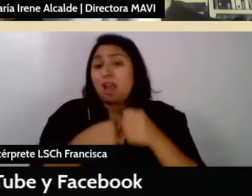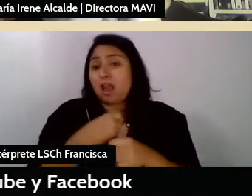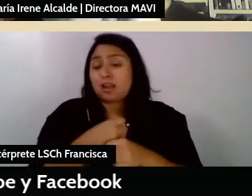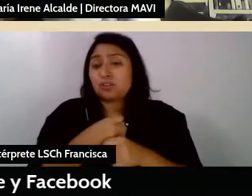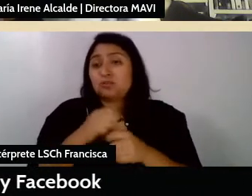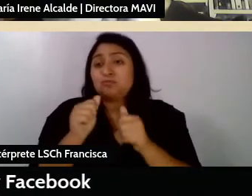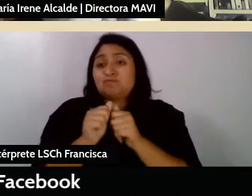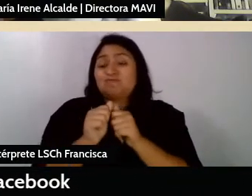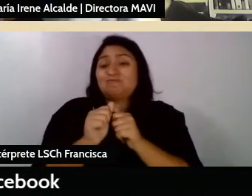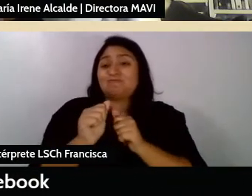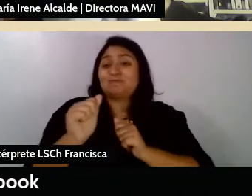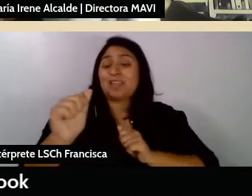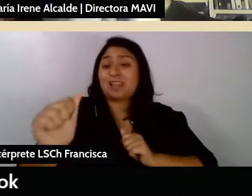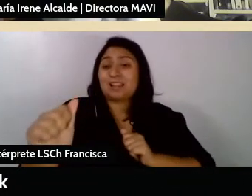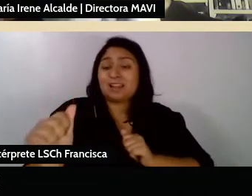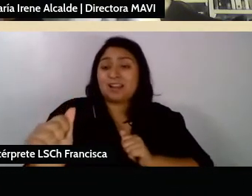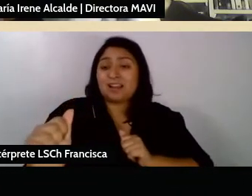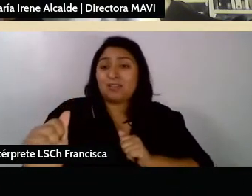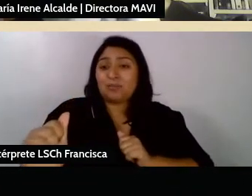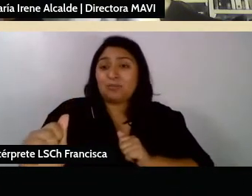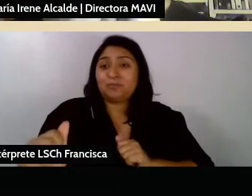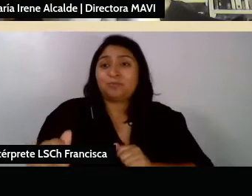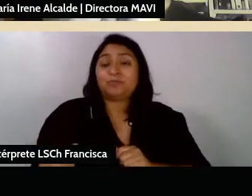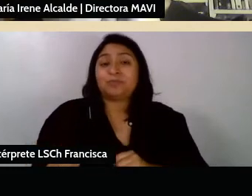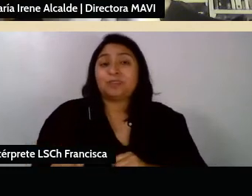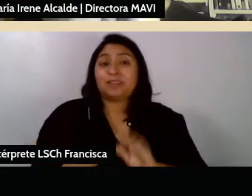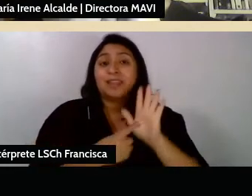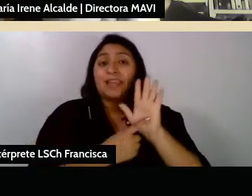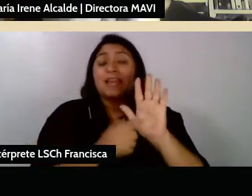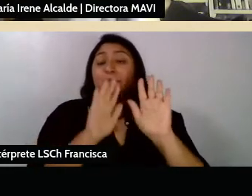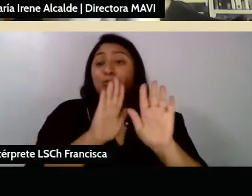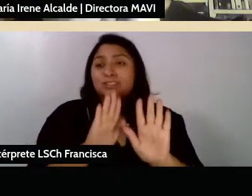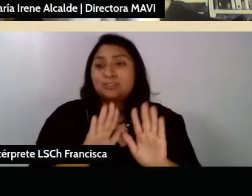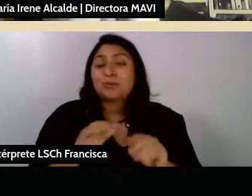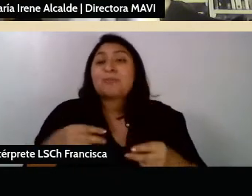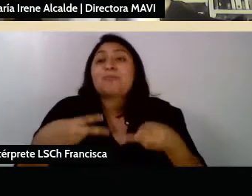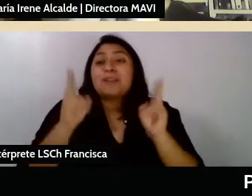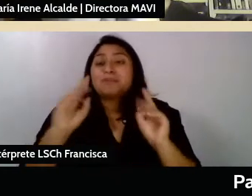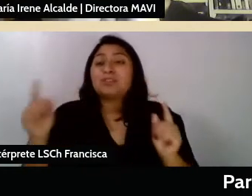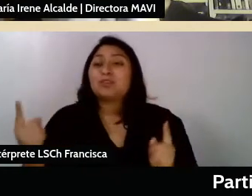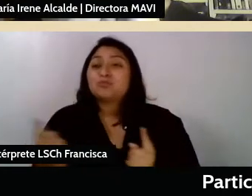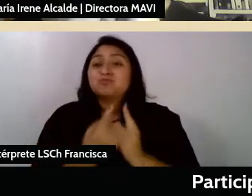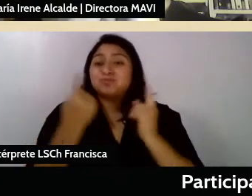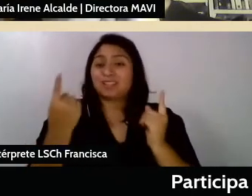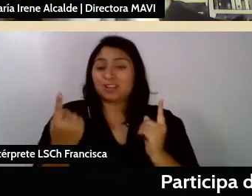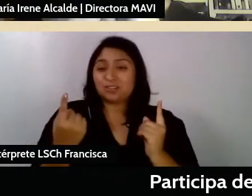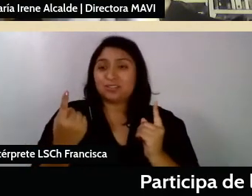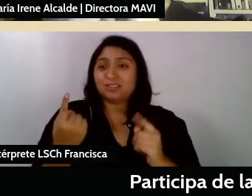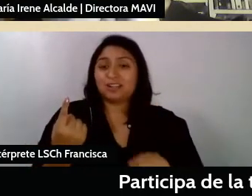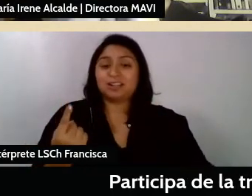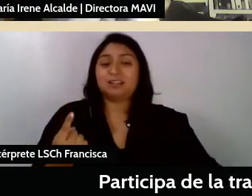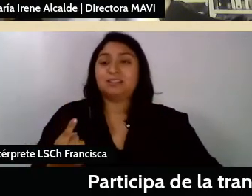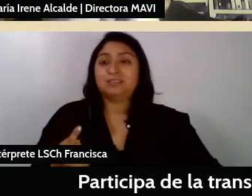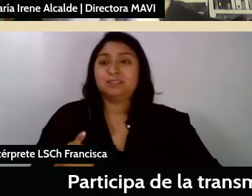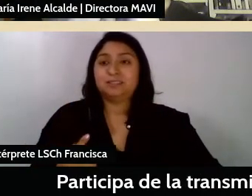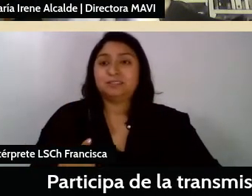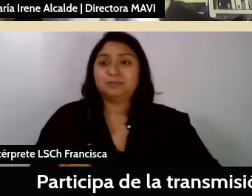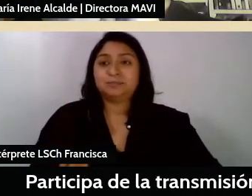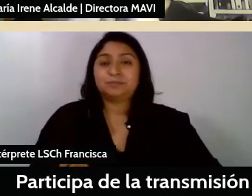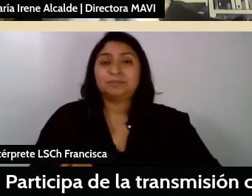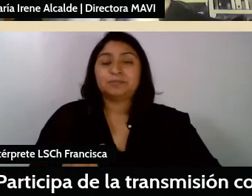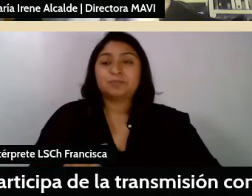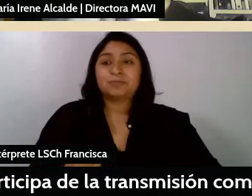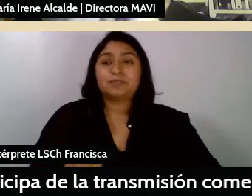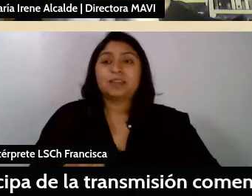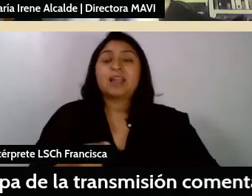distanciado tanto físicamente, esta exposición nos hizo encontrarnos, como hubo no solo estas instancias de café, sino tuvo sesiones de fotos, que